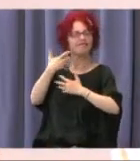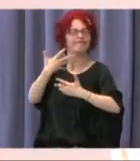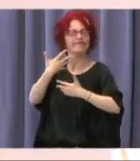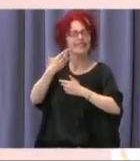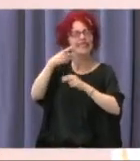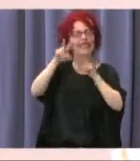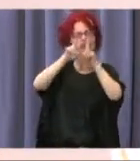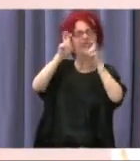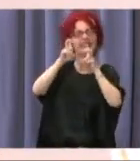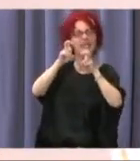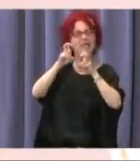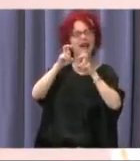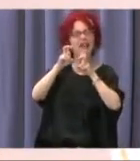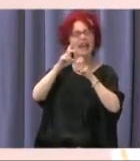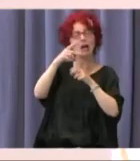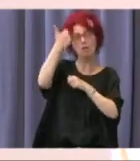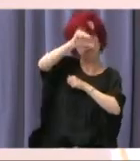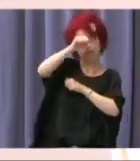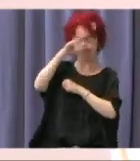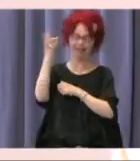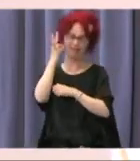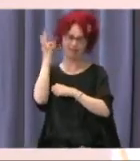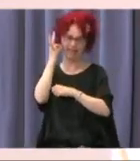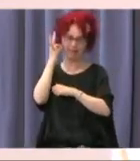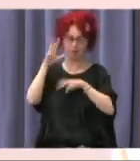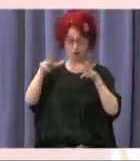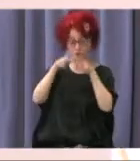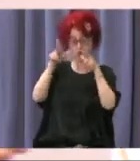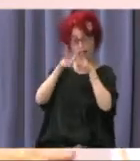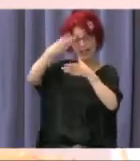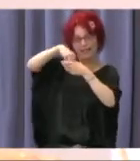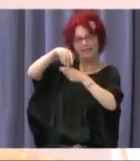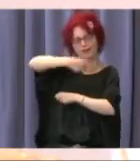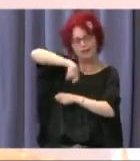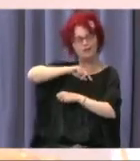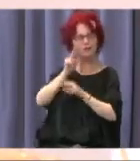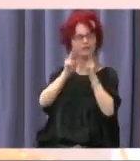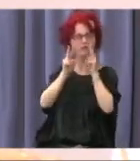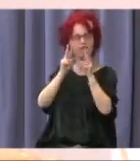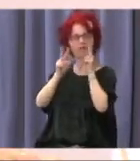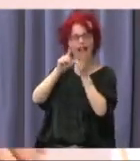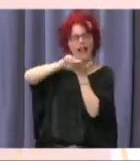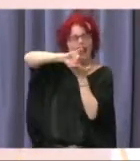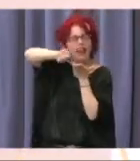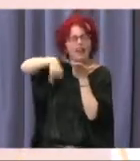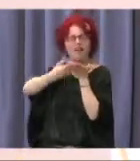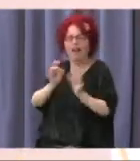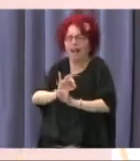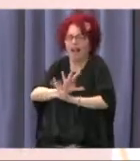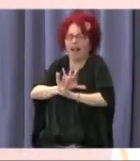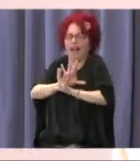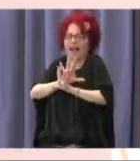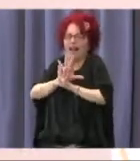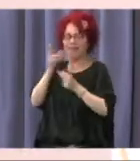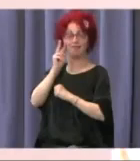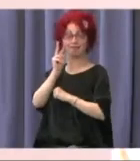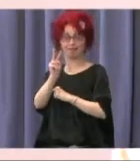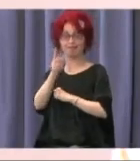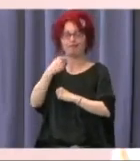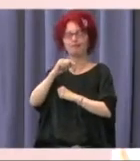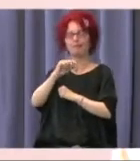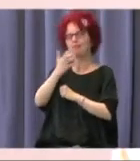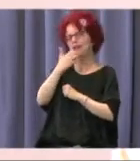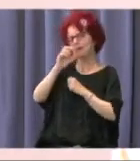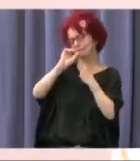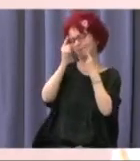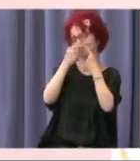de lo femenino, que eso es algo social que en el lenguaje se ve claro, claro, claro. Por un lado, por los